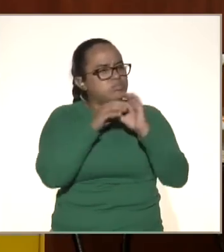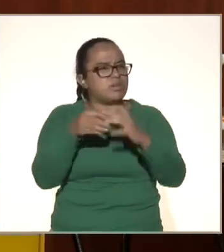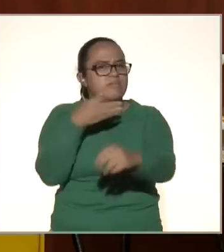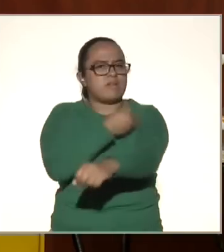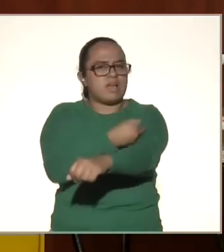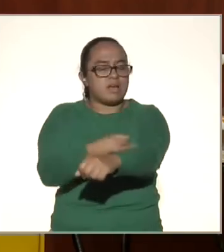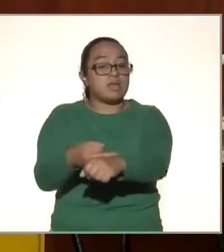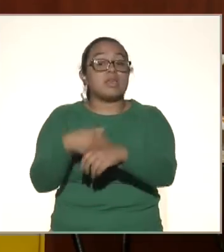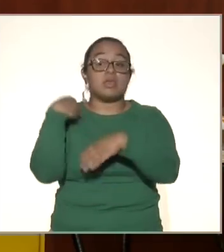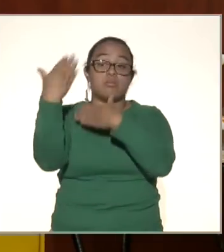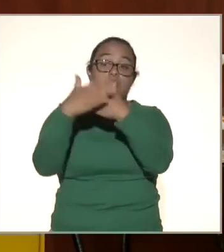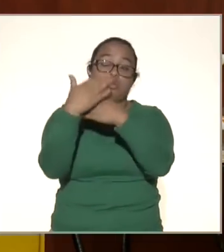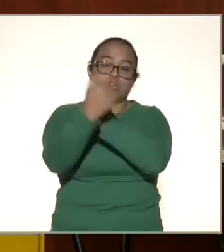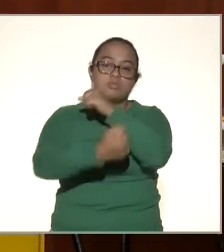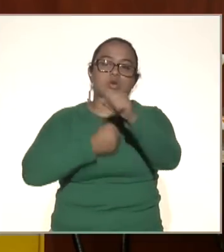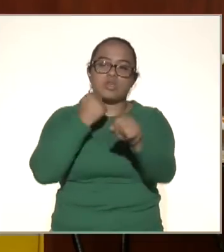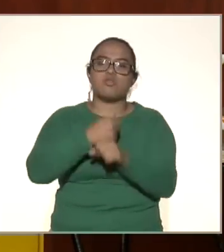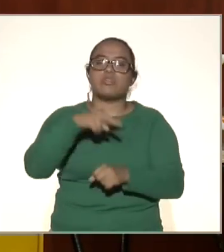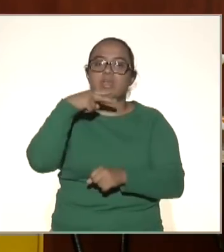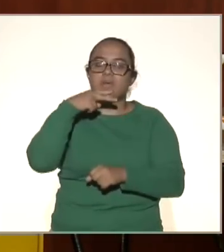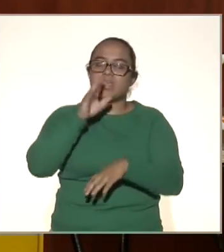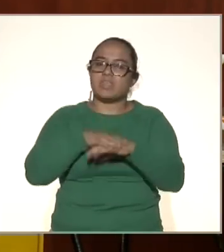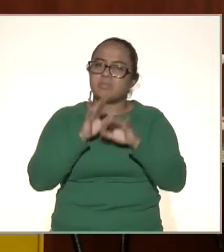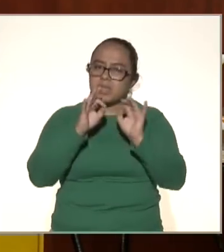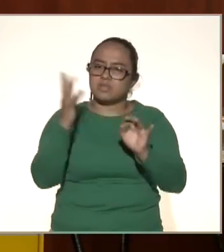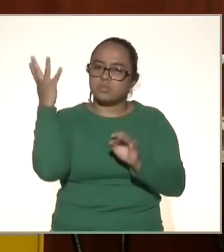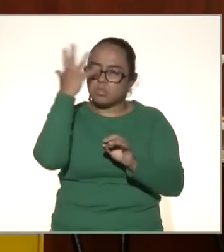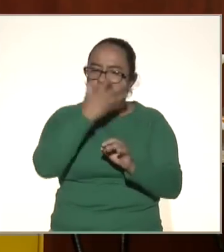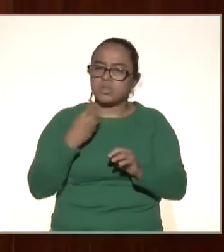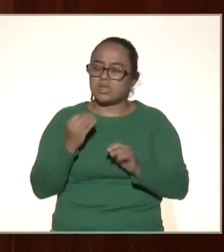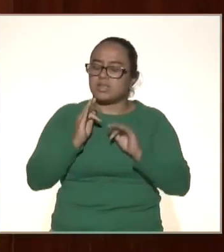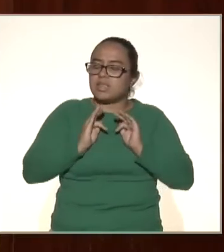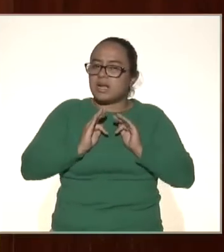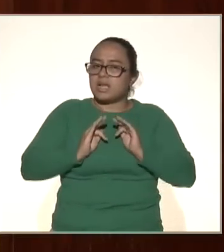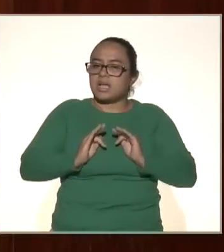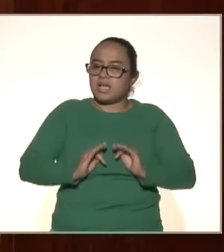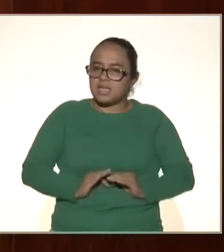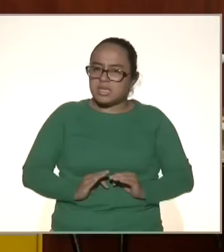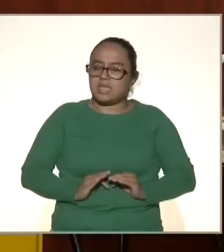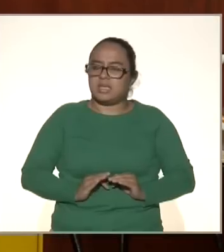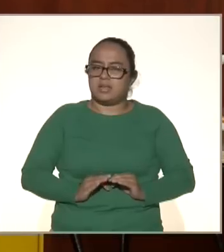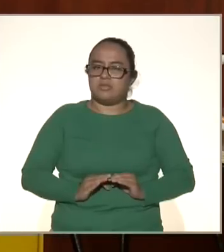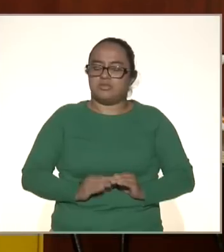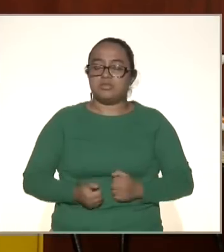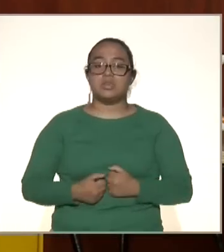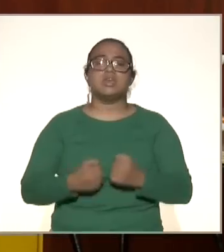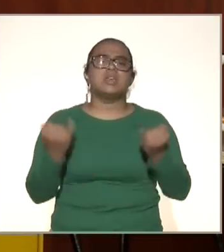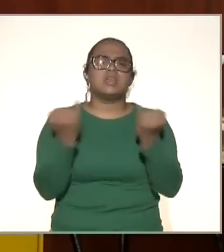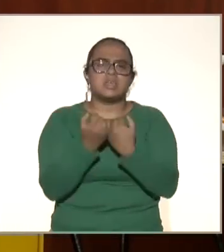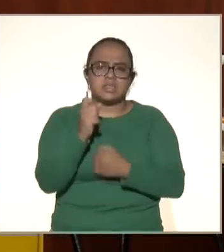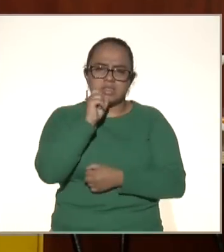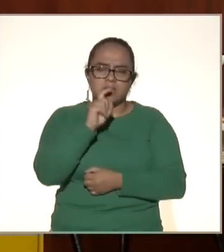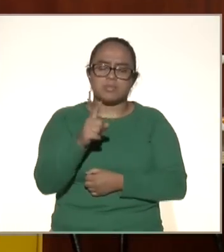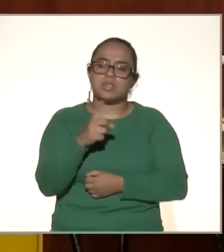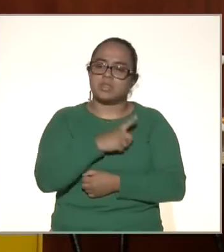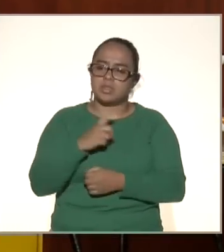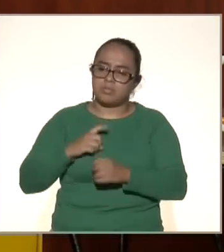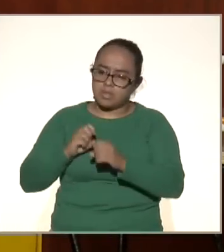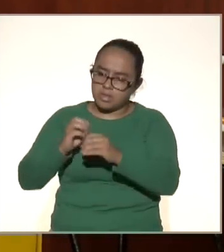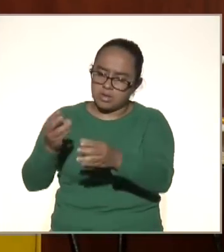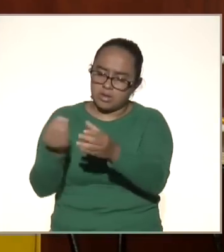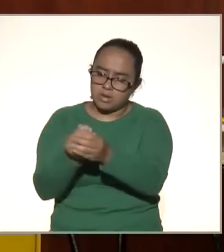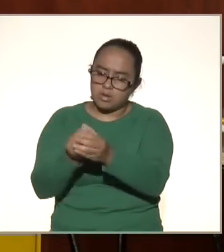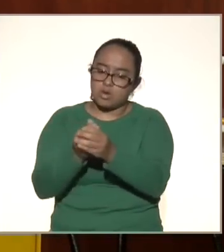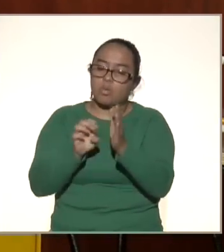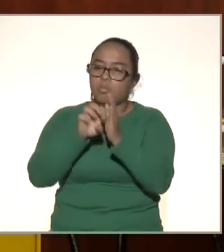para el próximo año, la Navidad, ¿no? Esta comunión de cómo podemos pasarla bien y también dar ese tiempo, cuánto tiempo